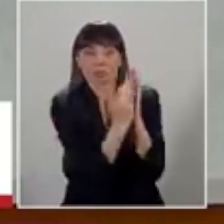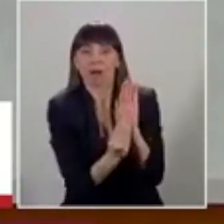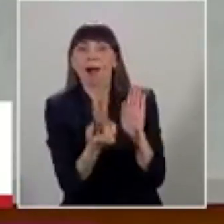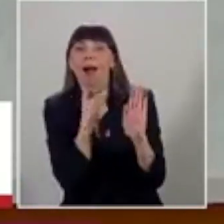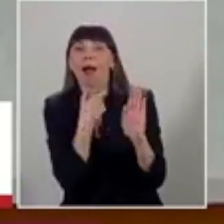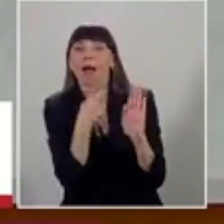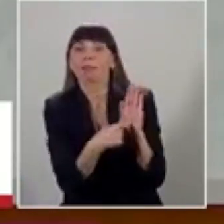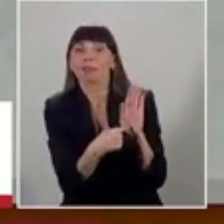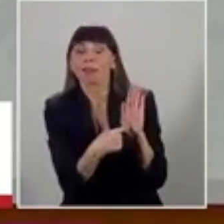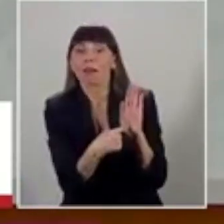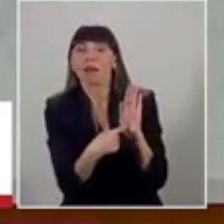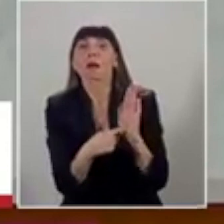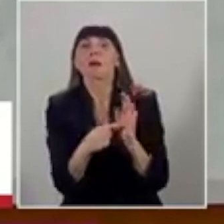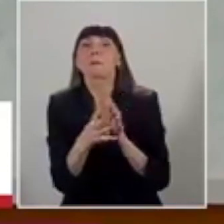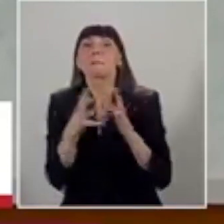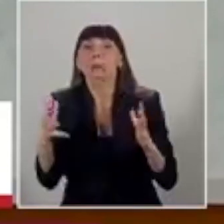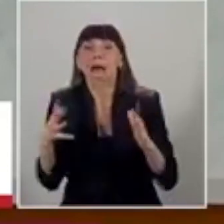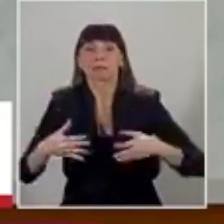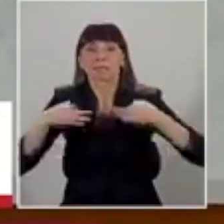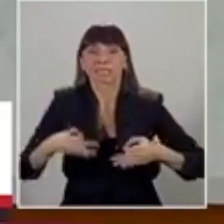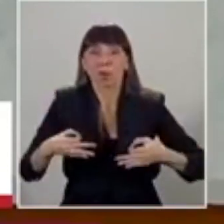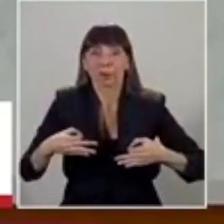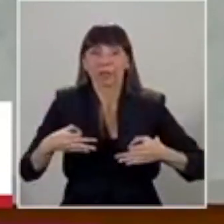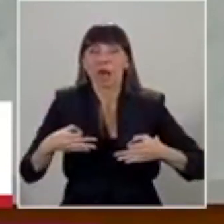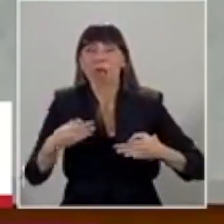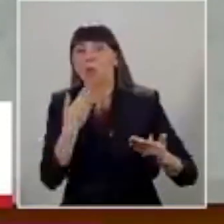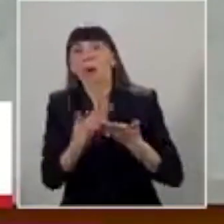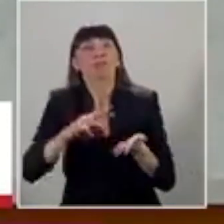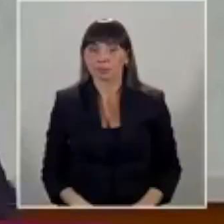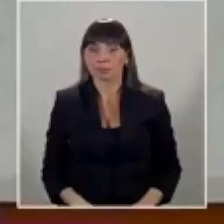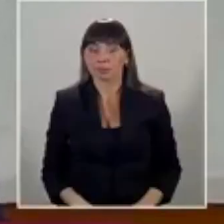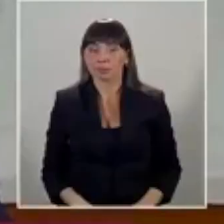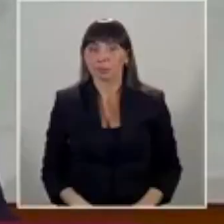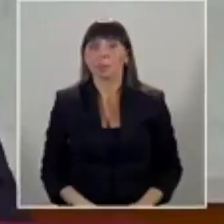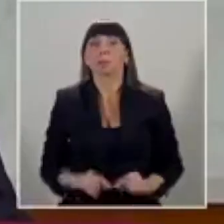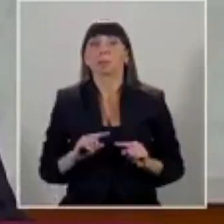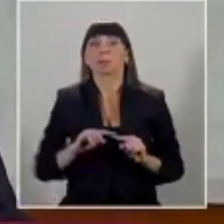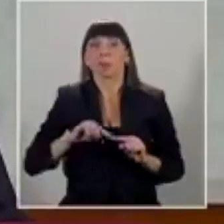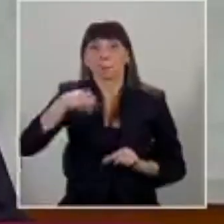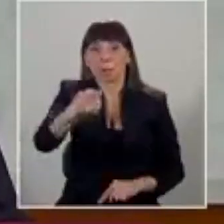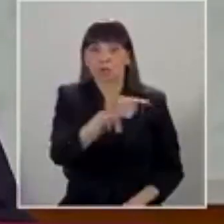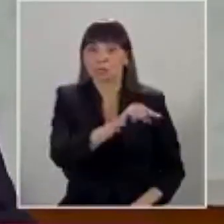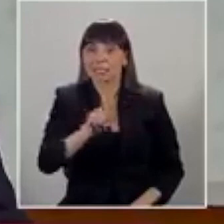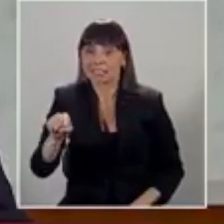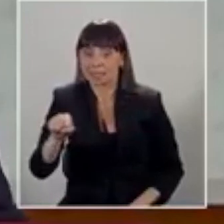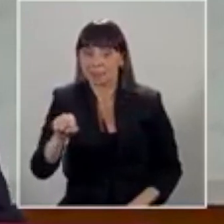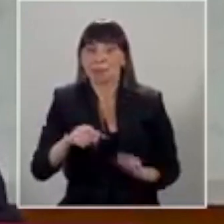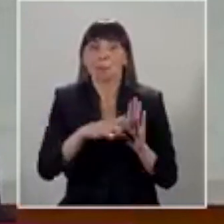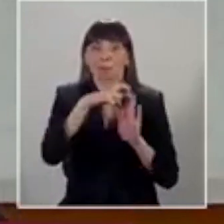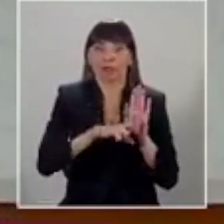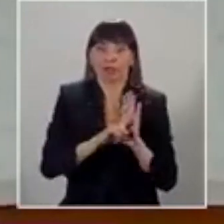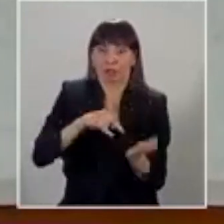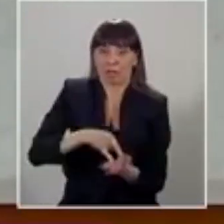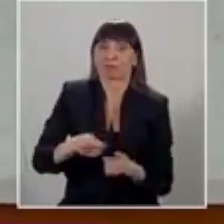garantizar esos mayores niveles de seguridad frente a la adversidad. En la próxima semana